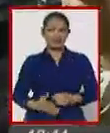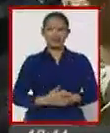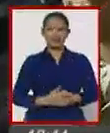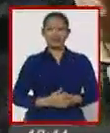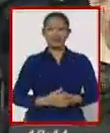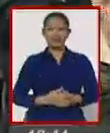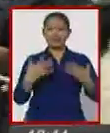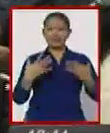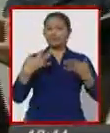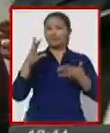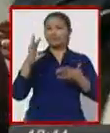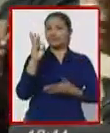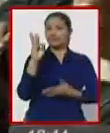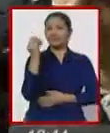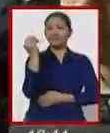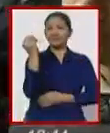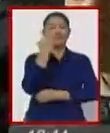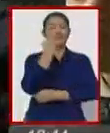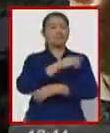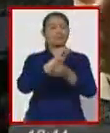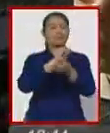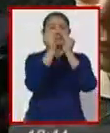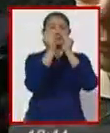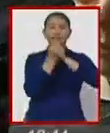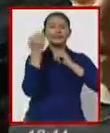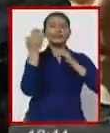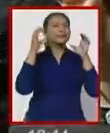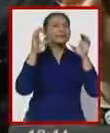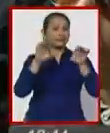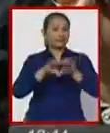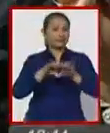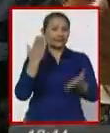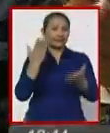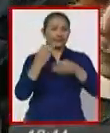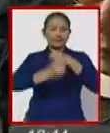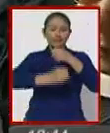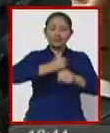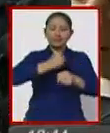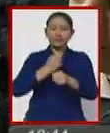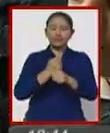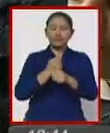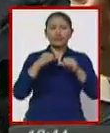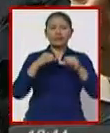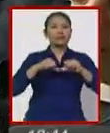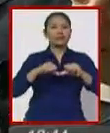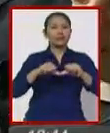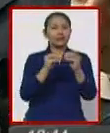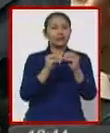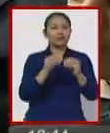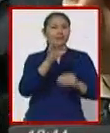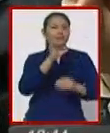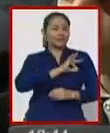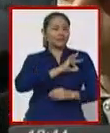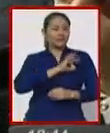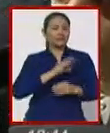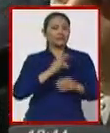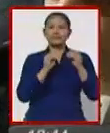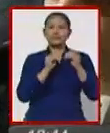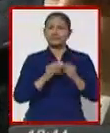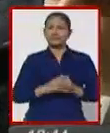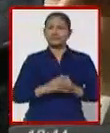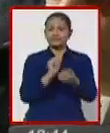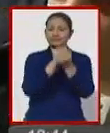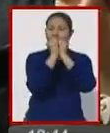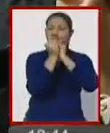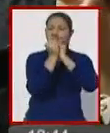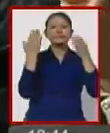un estudio de 60 días para modificarlo al contrato. Posiblemente este año vamos a entrar ya con más beneficios. Sí, van a